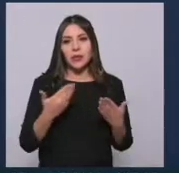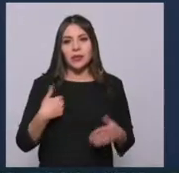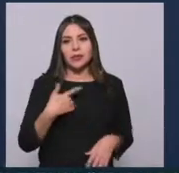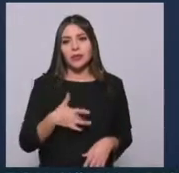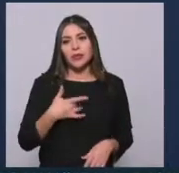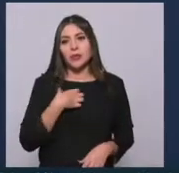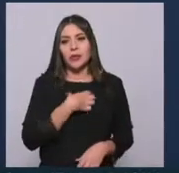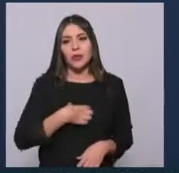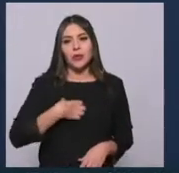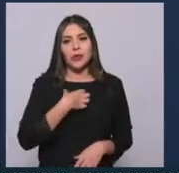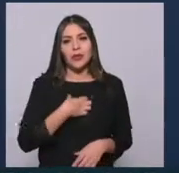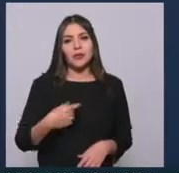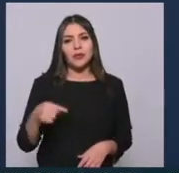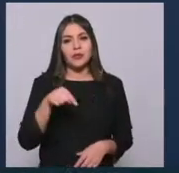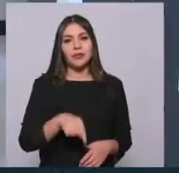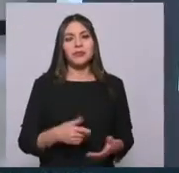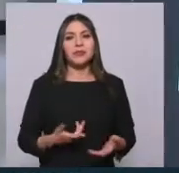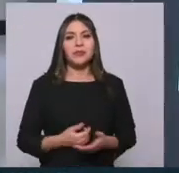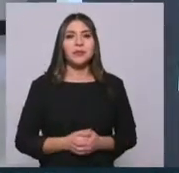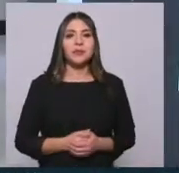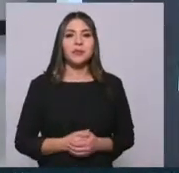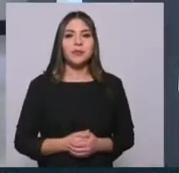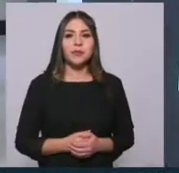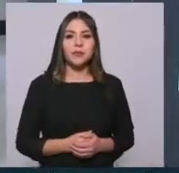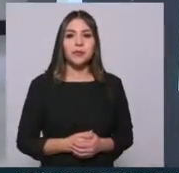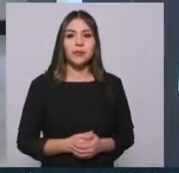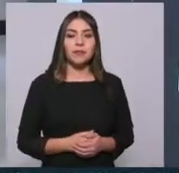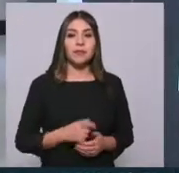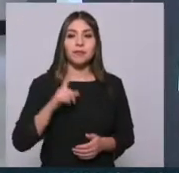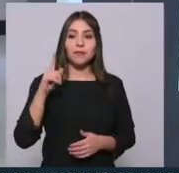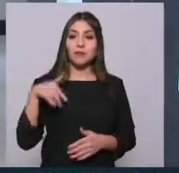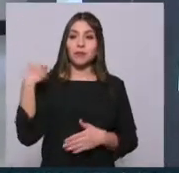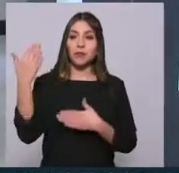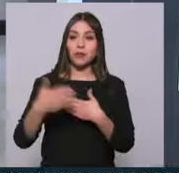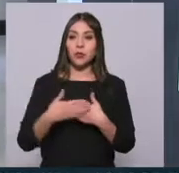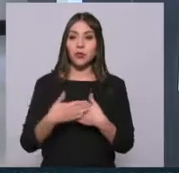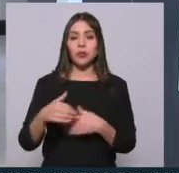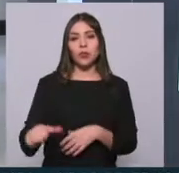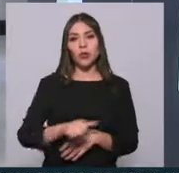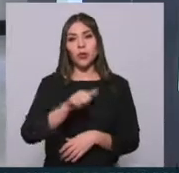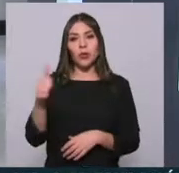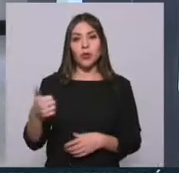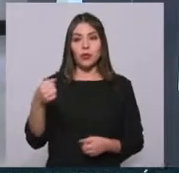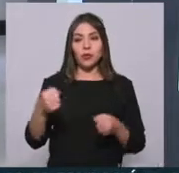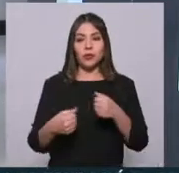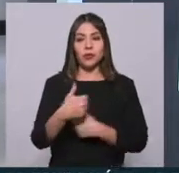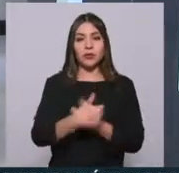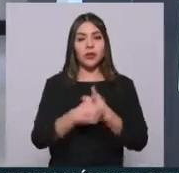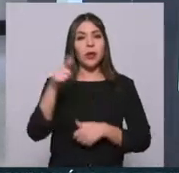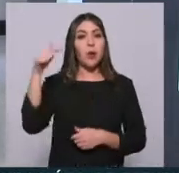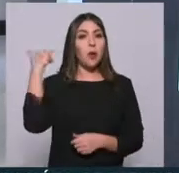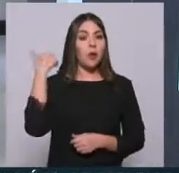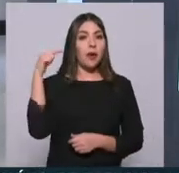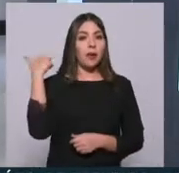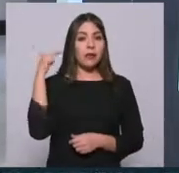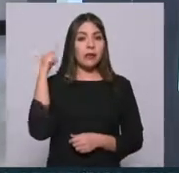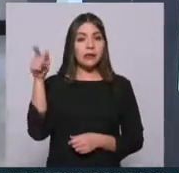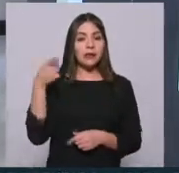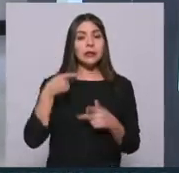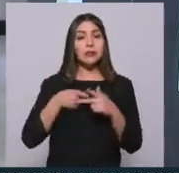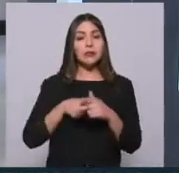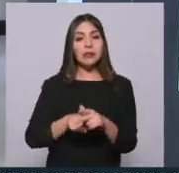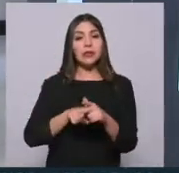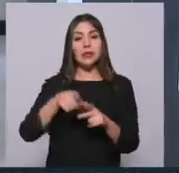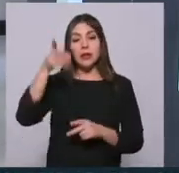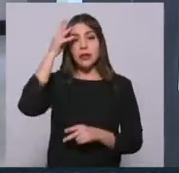muy contento de estar en esto, ¿no? Y ahora se viene otra carrera para ti que será, me decías, en Guadalajara empiezan los ensayos